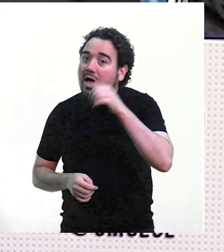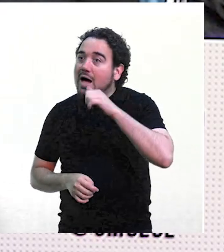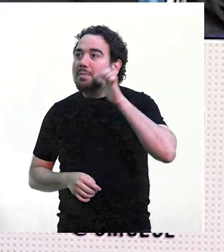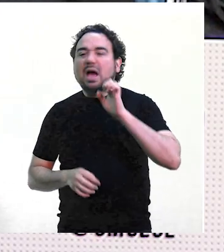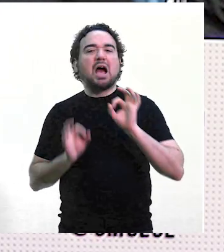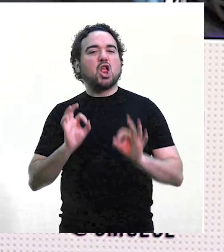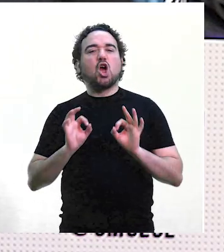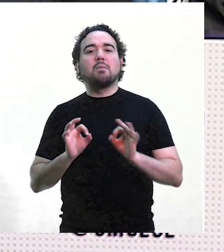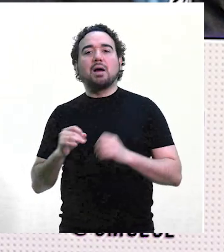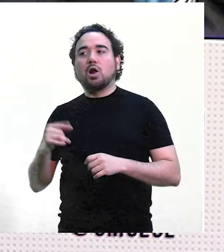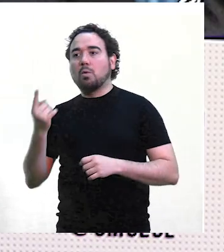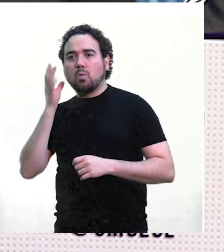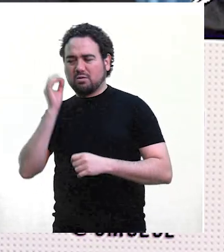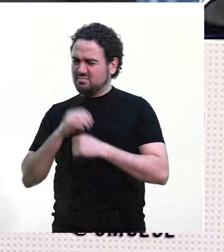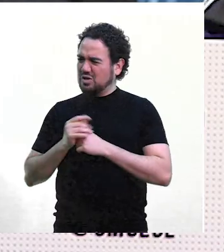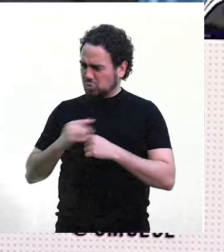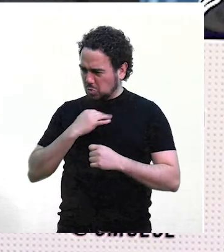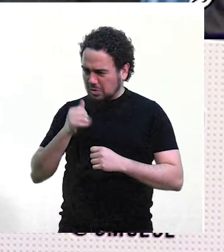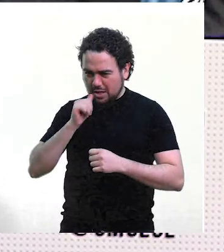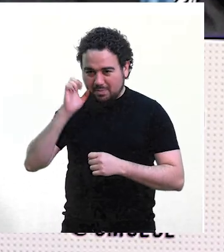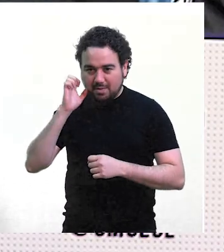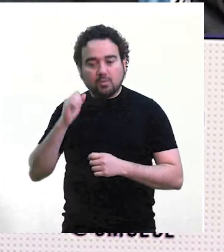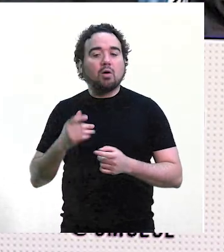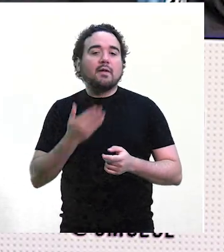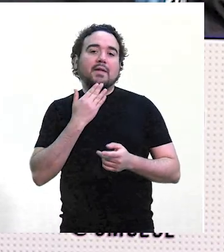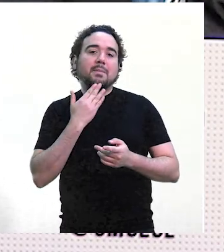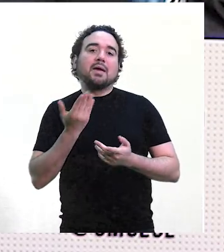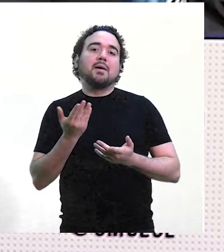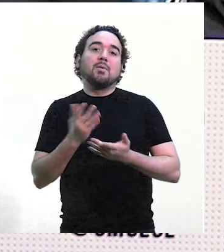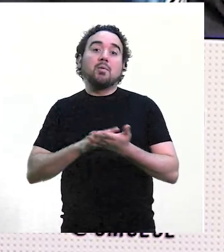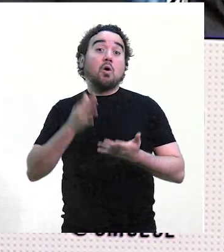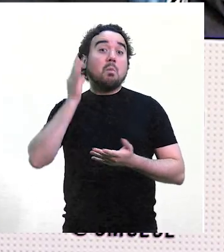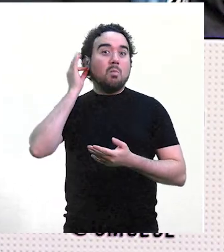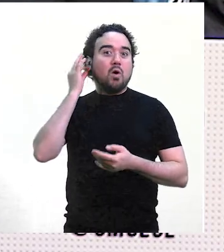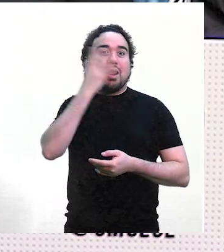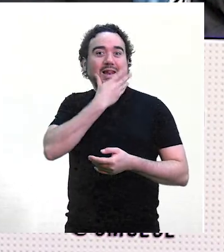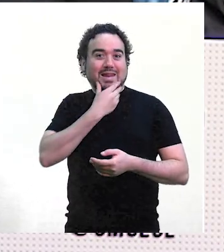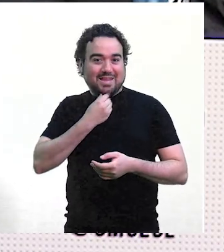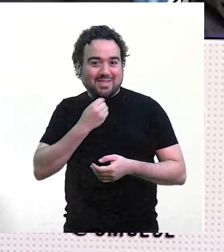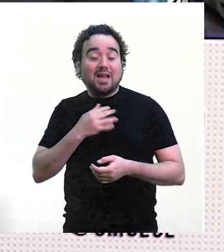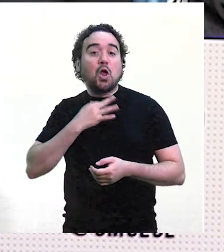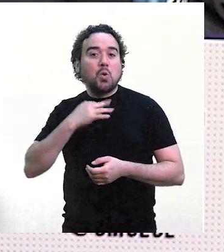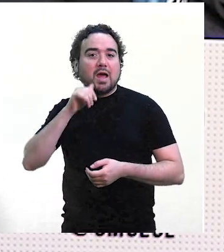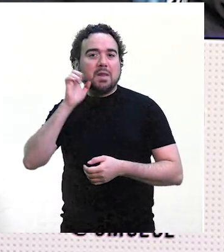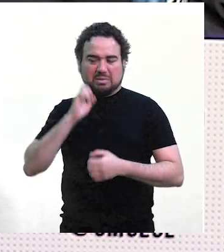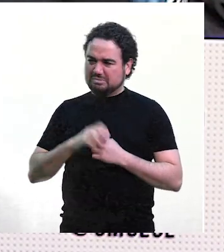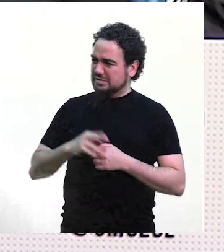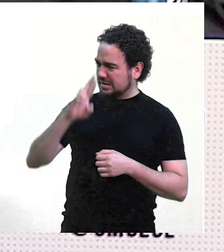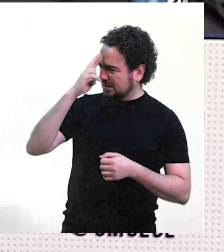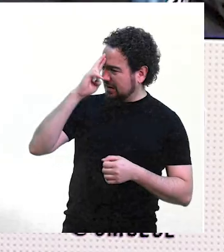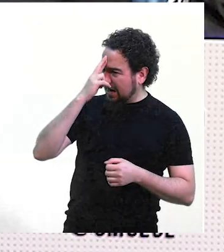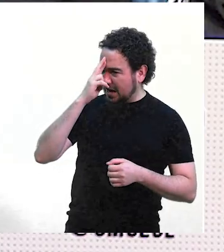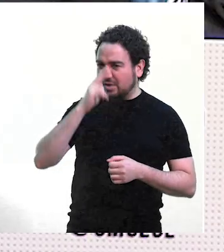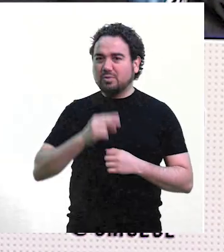anime. Como, Sí. o incluso mezclando también como la belleza física. Una mujer bonita que ve anime, qué raro. Como,